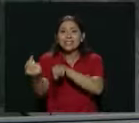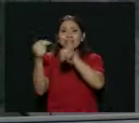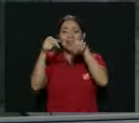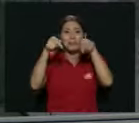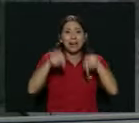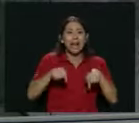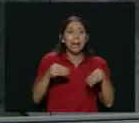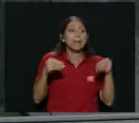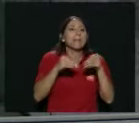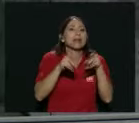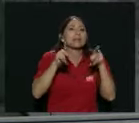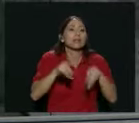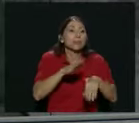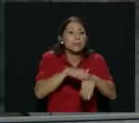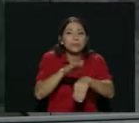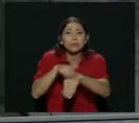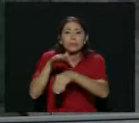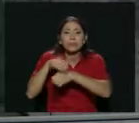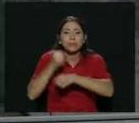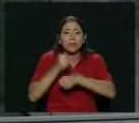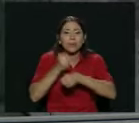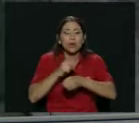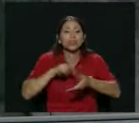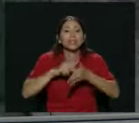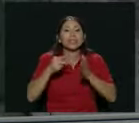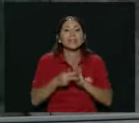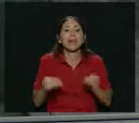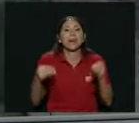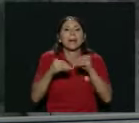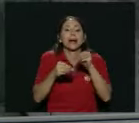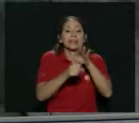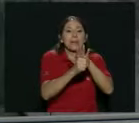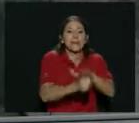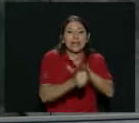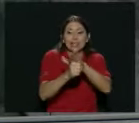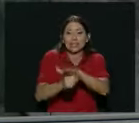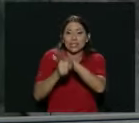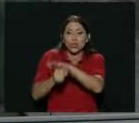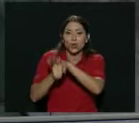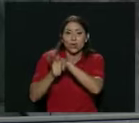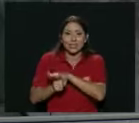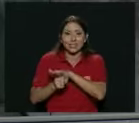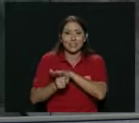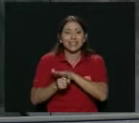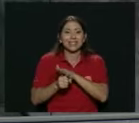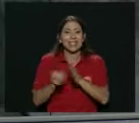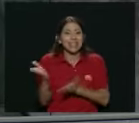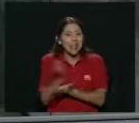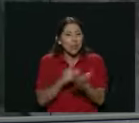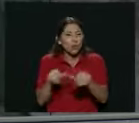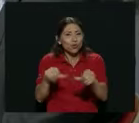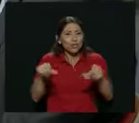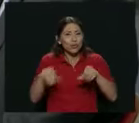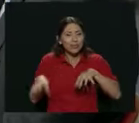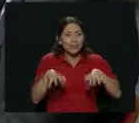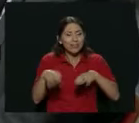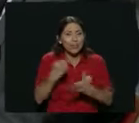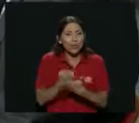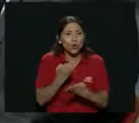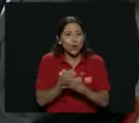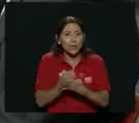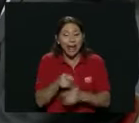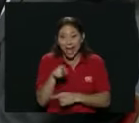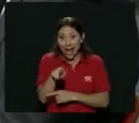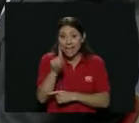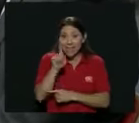están solicitando permisos de trabajo en el país, pone presiones mucho más importantes en algunos sectores, particularmente de actividad económica del país,